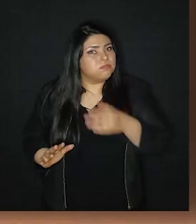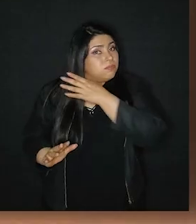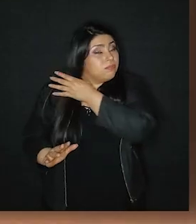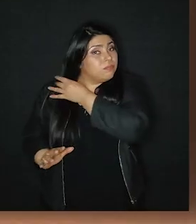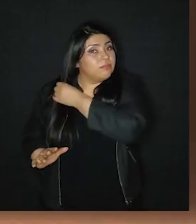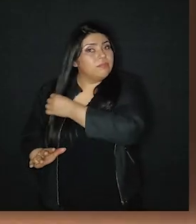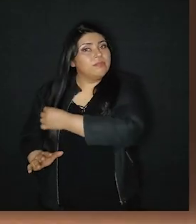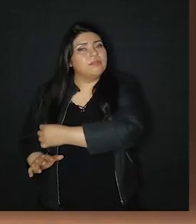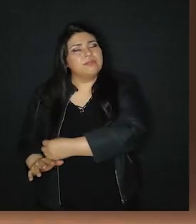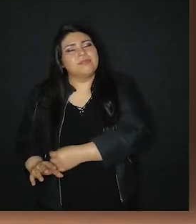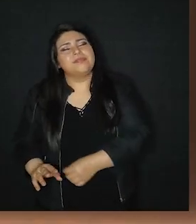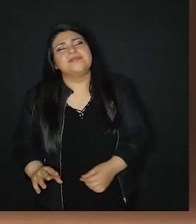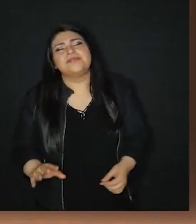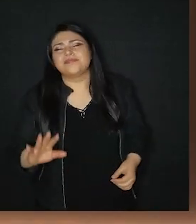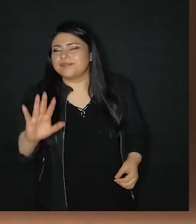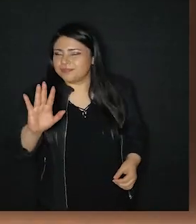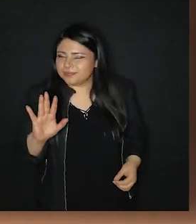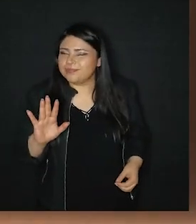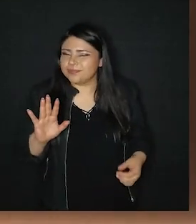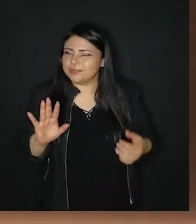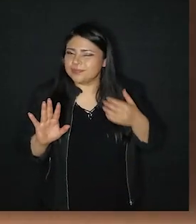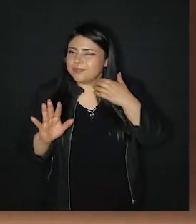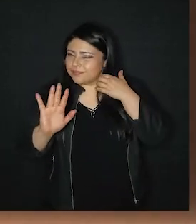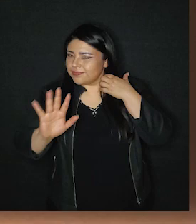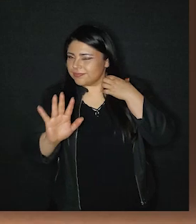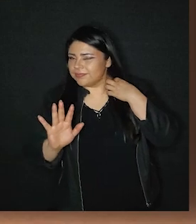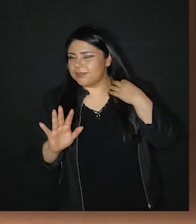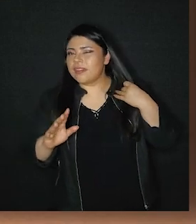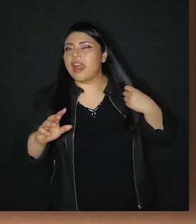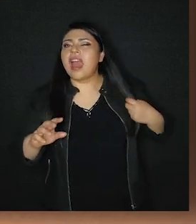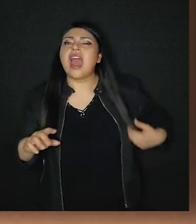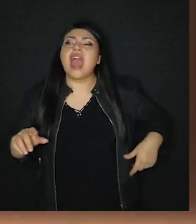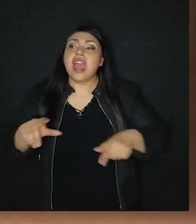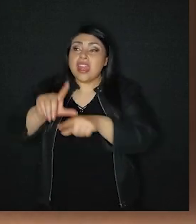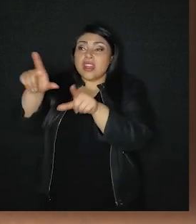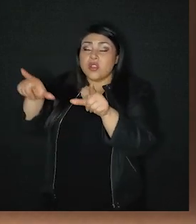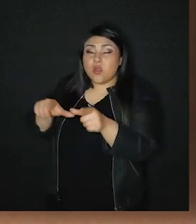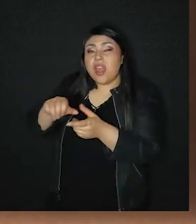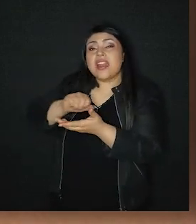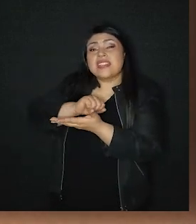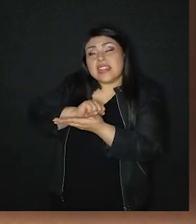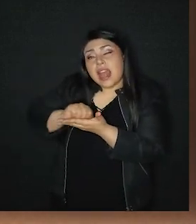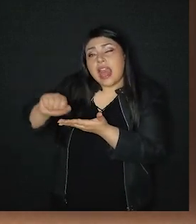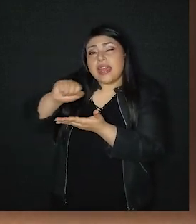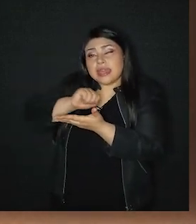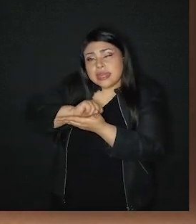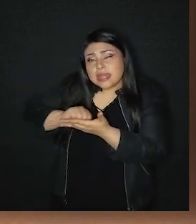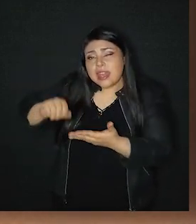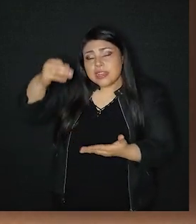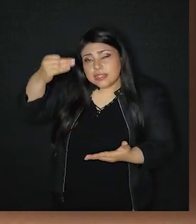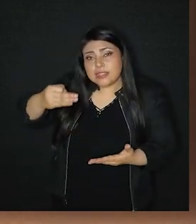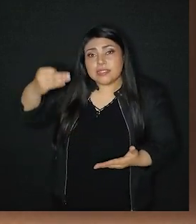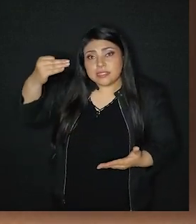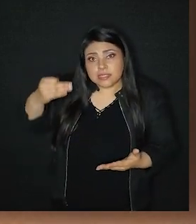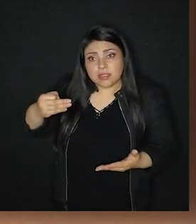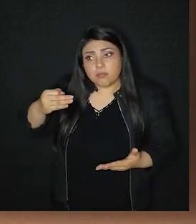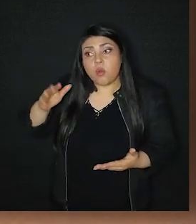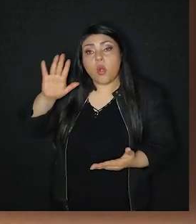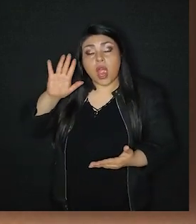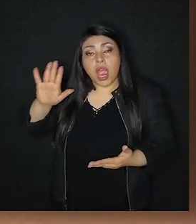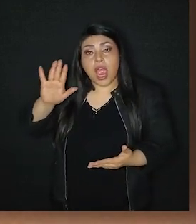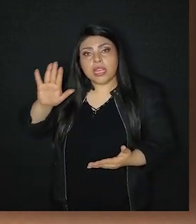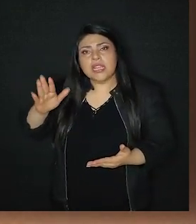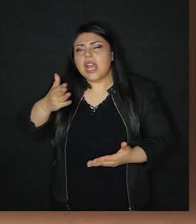antes de concluir otras el lugar santísimo era donde entraba entraba el sacerdote y expiaba